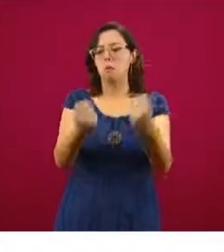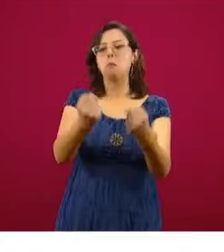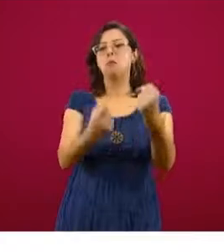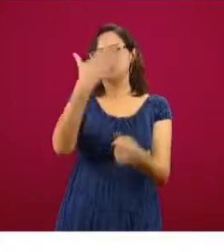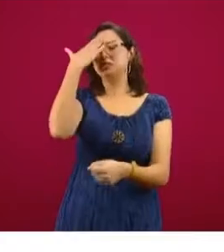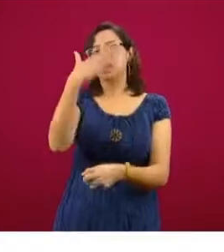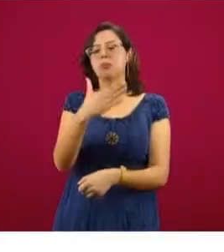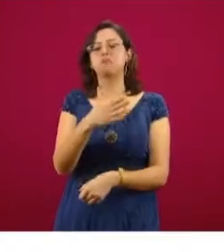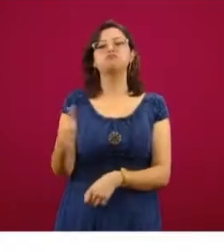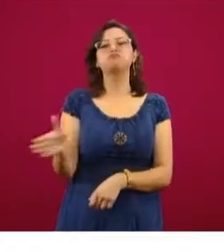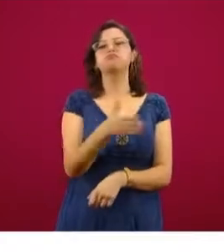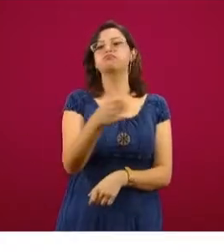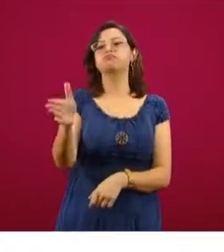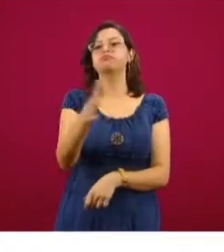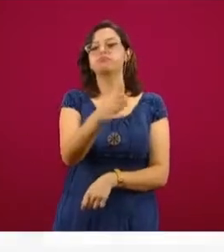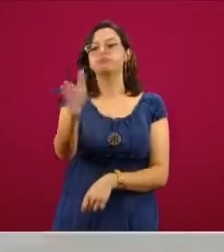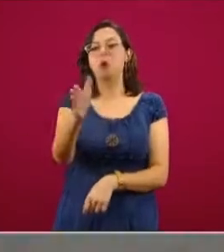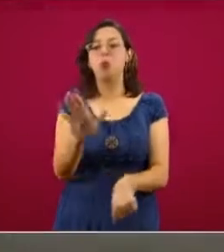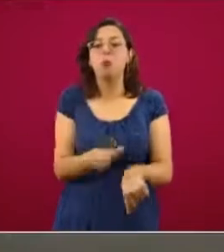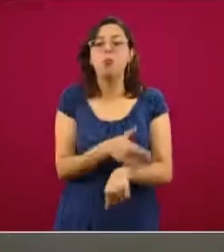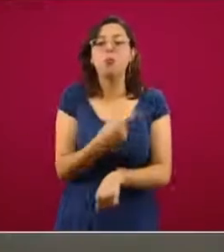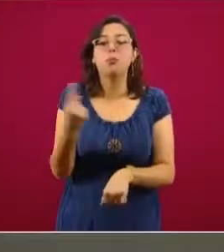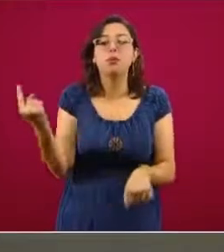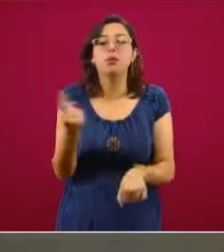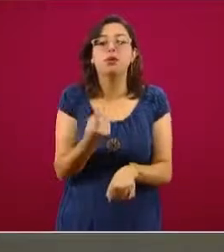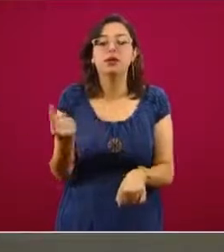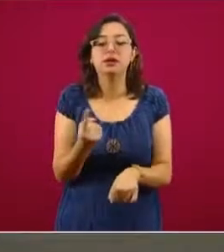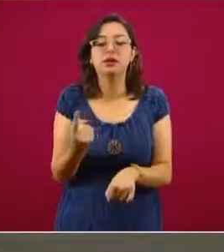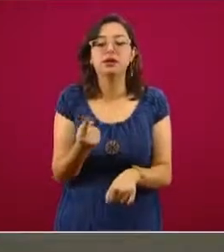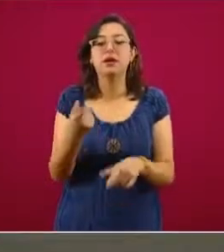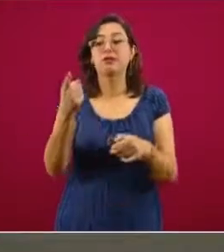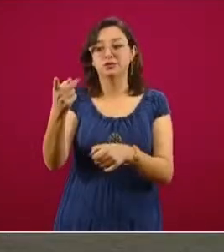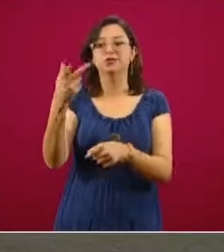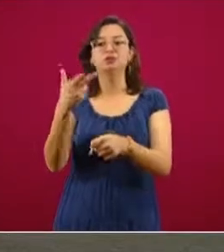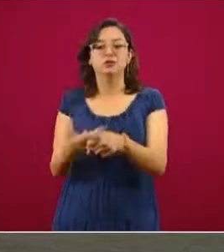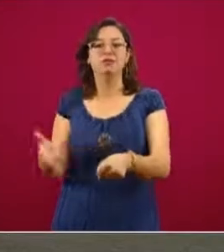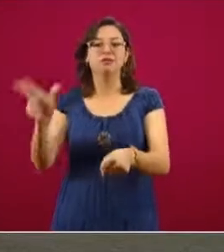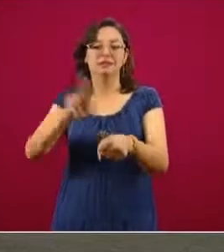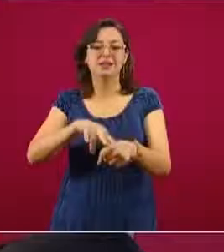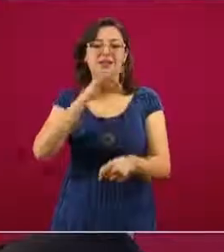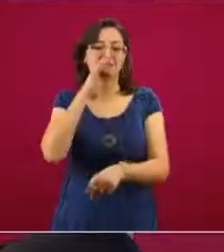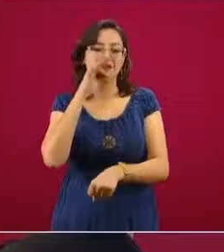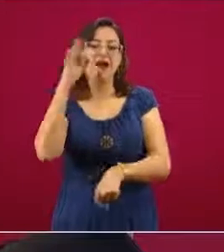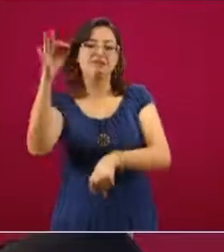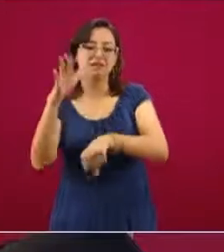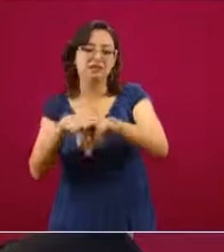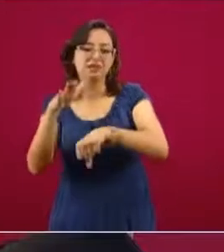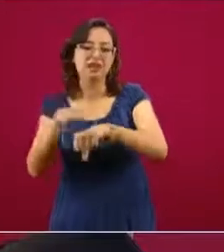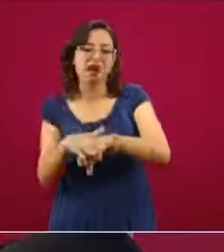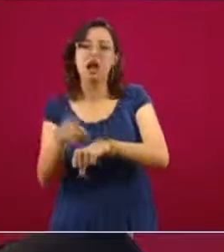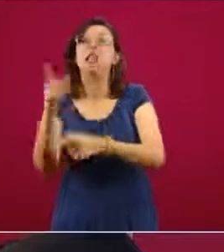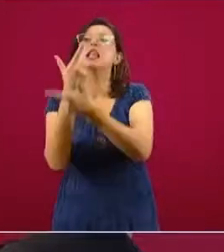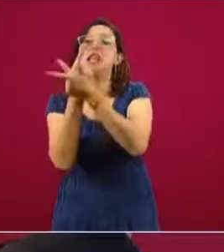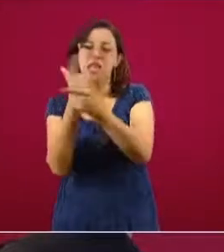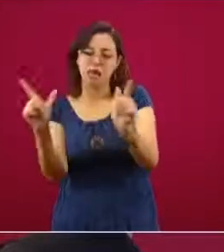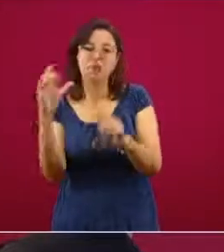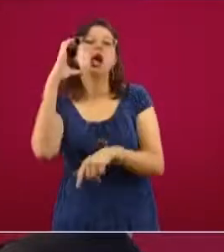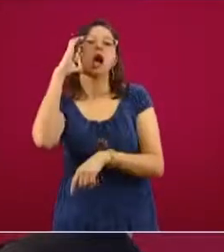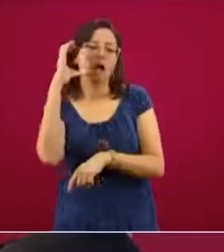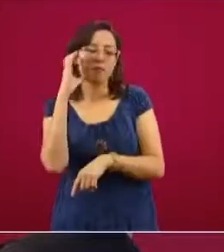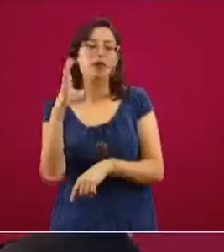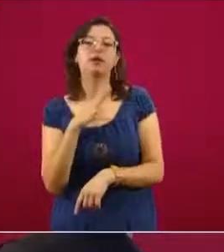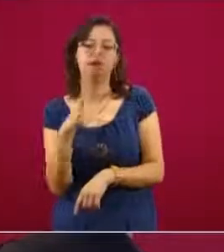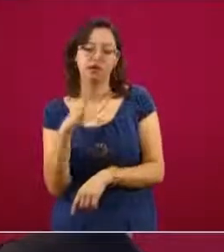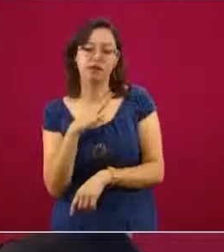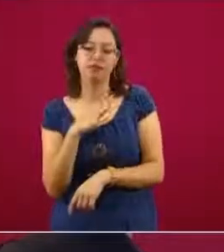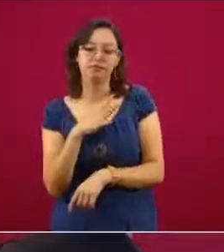lo sabe porque entonces ya el hospital no solamente lo está recibiendo, sino que se sabe que tiene disponibilidad de una cama.